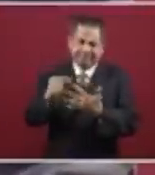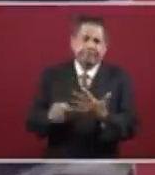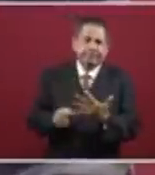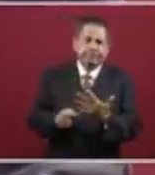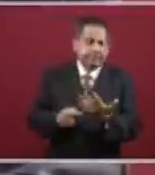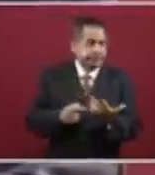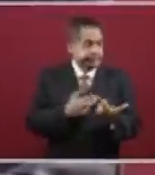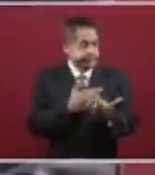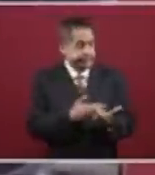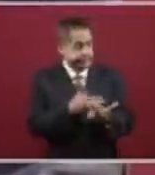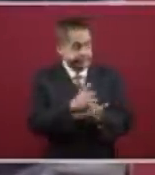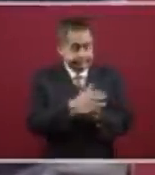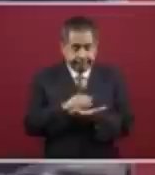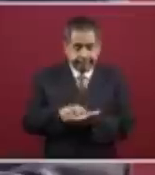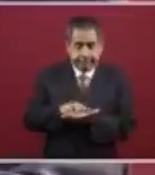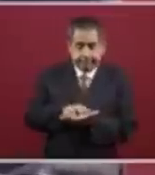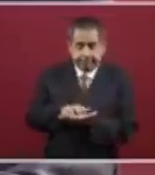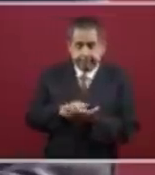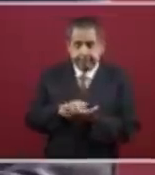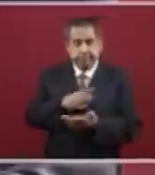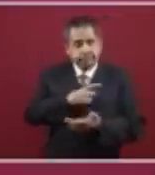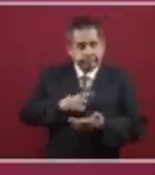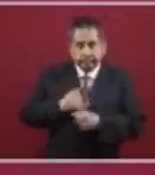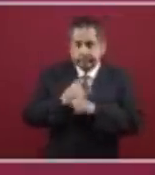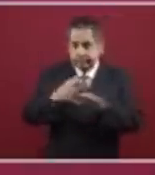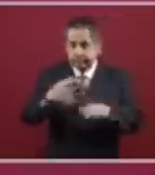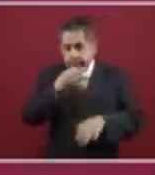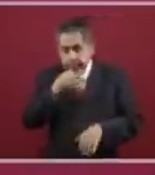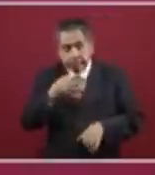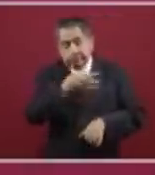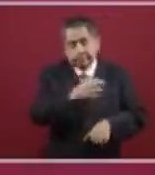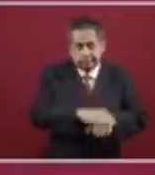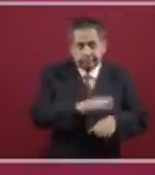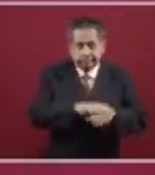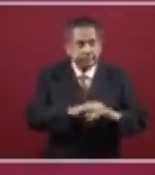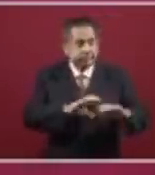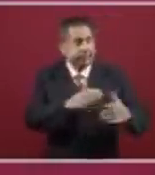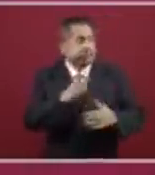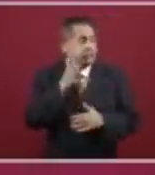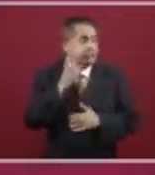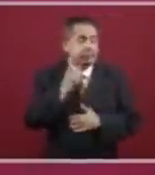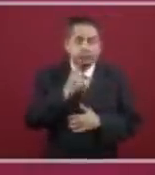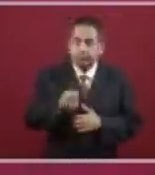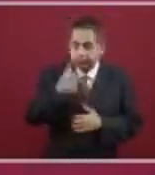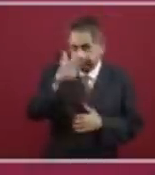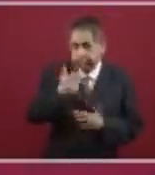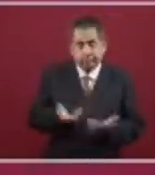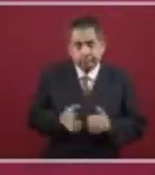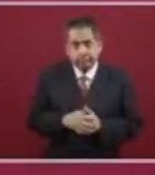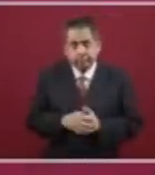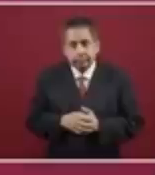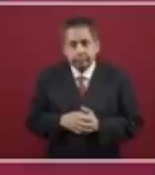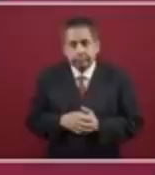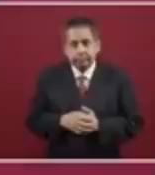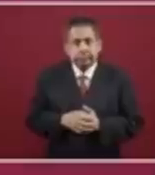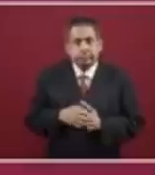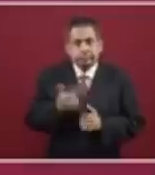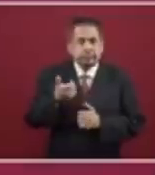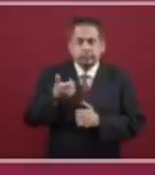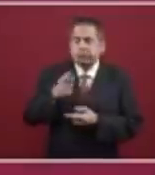lo tenemos que informar al Congreso. Es decir, hay esta